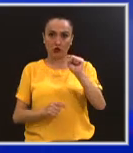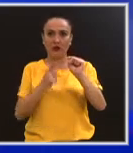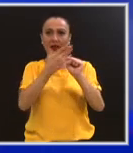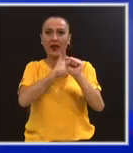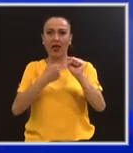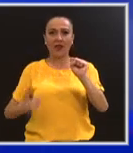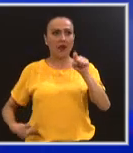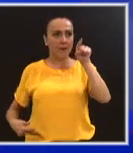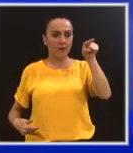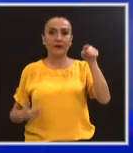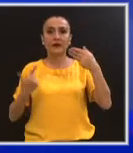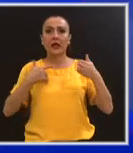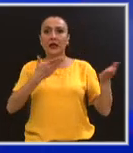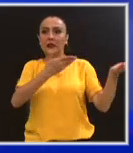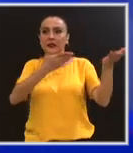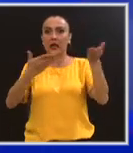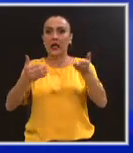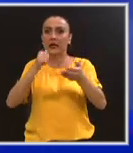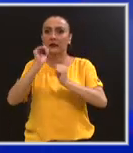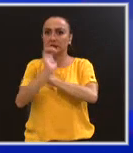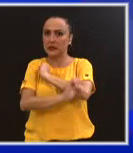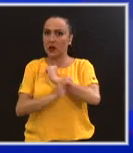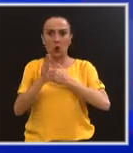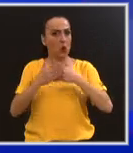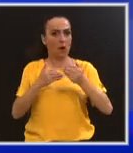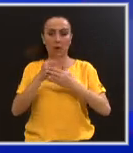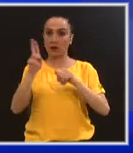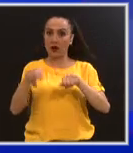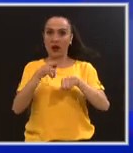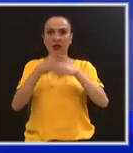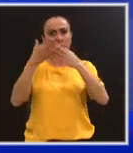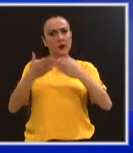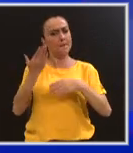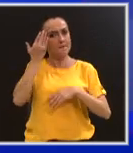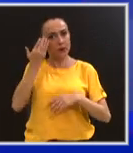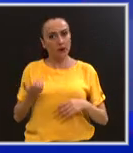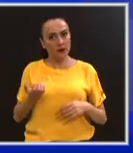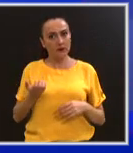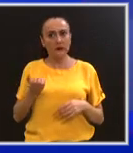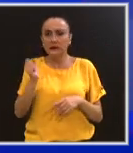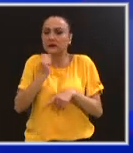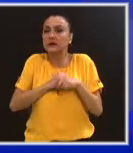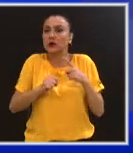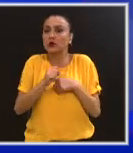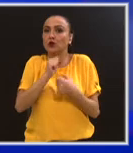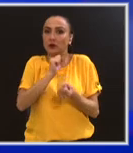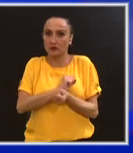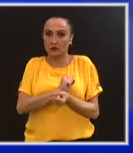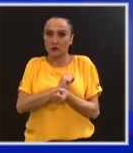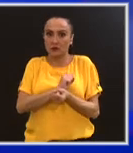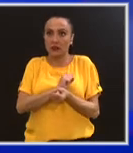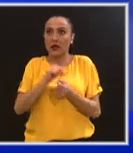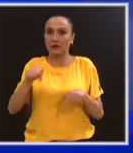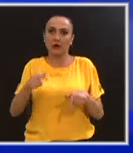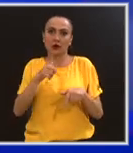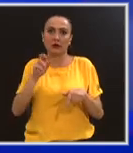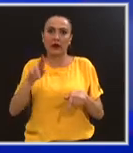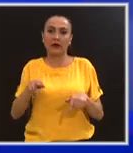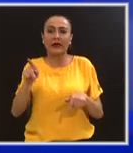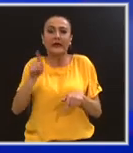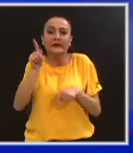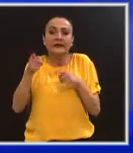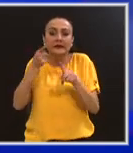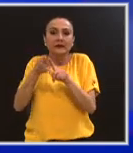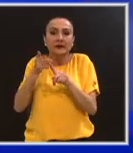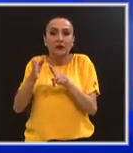Normalmente se traen a estos extranjeros No importa la nacionalidad o por qué circunstancias son detenidos en suelo nacional En este caso en